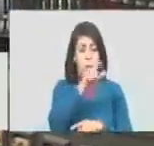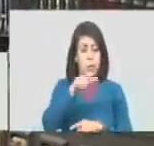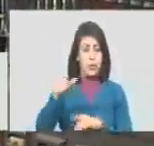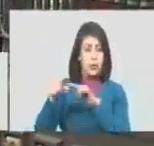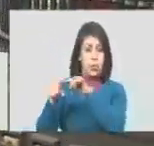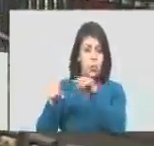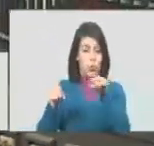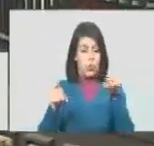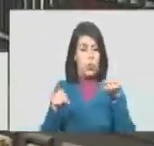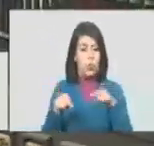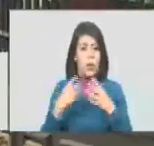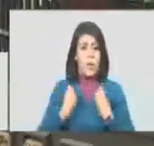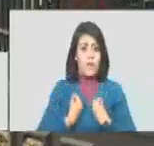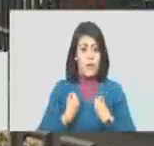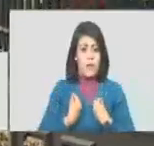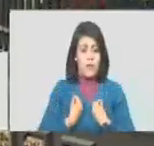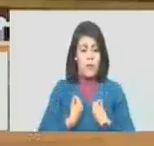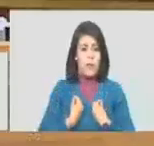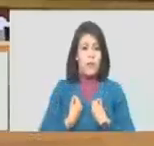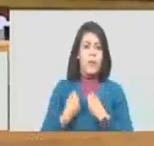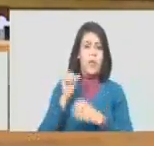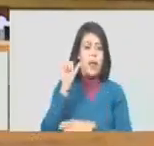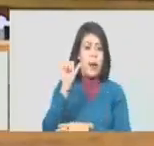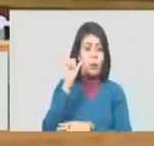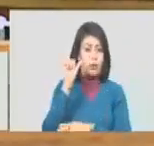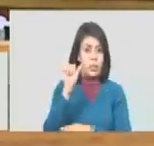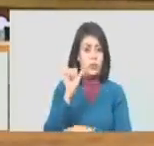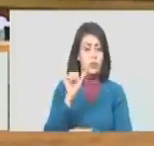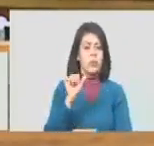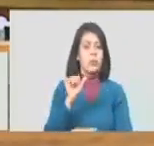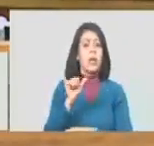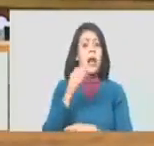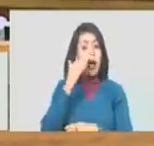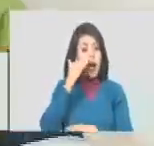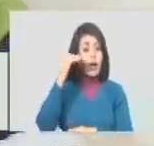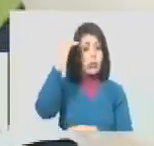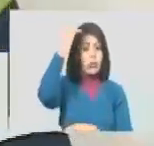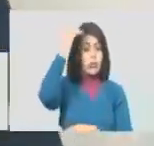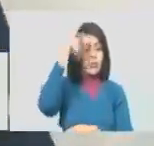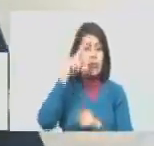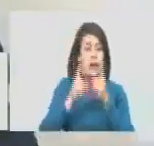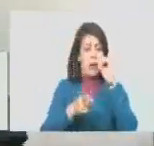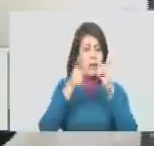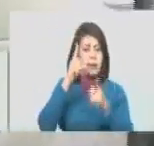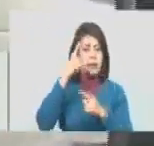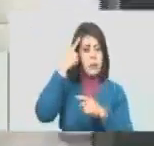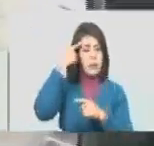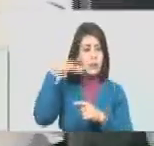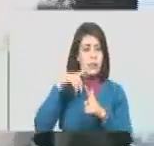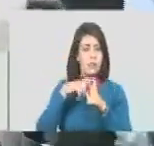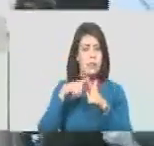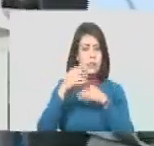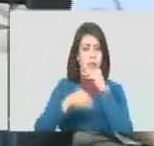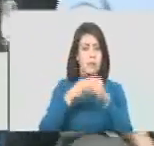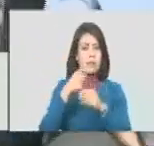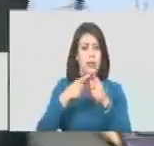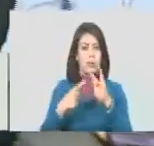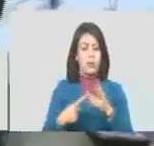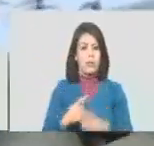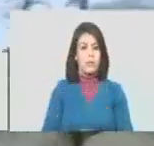personas que viven con el trastorno del espectro autista, adultos y adultas, porque muchas veces se cree que es una